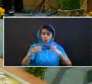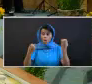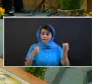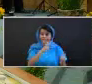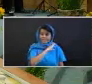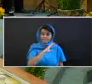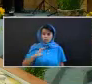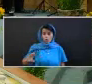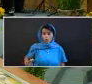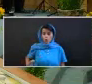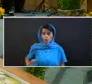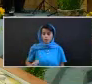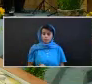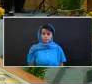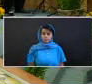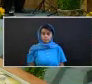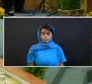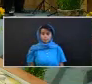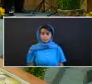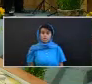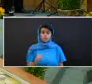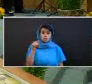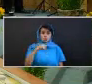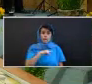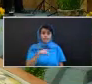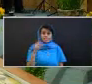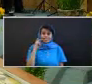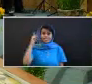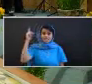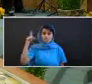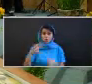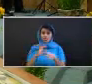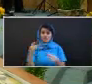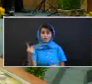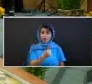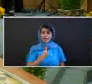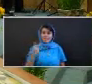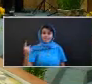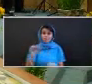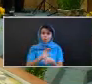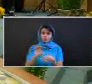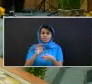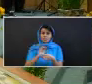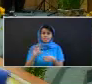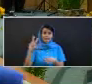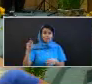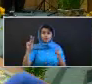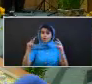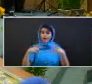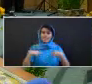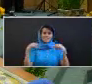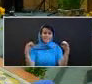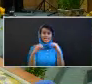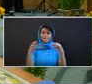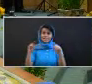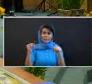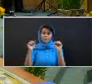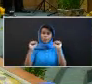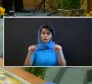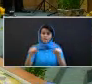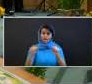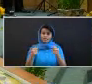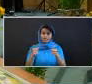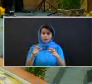Cristo. Tú eres el Señor de todas las cosas. No hay nadie que pueda hacer lo que Tú